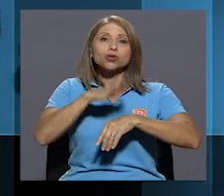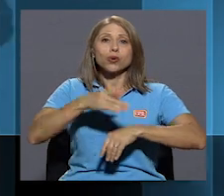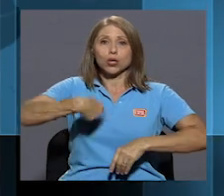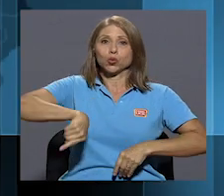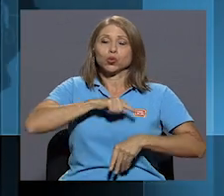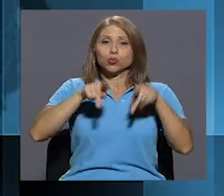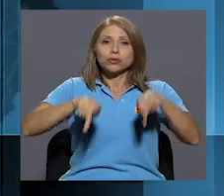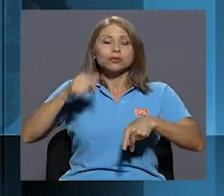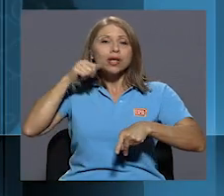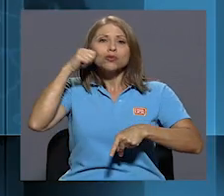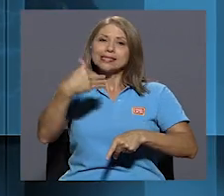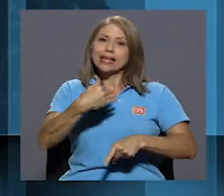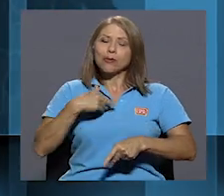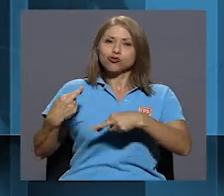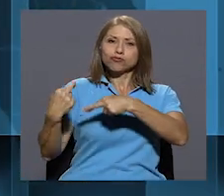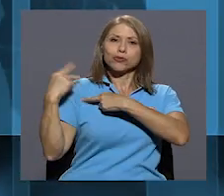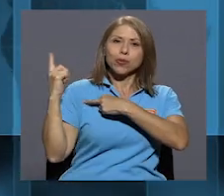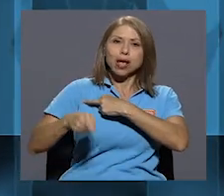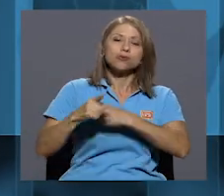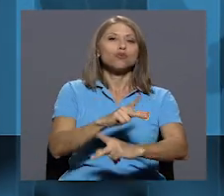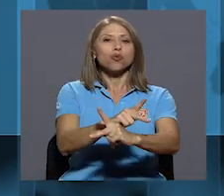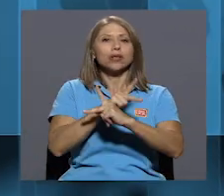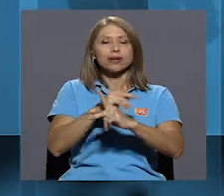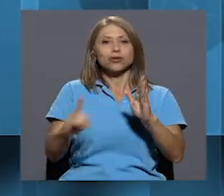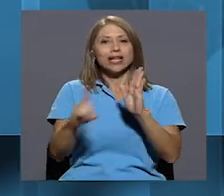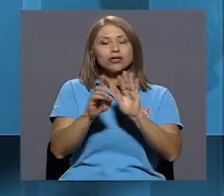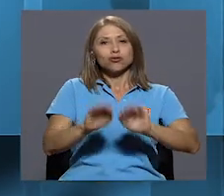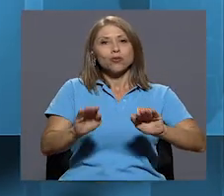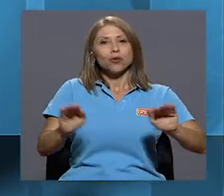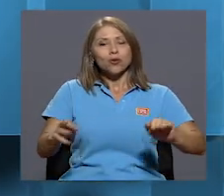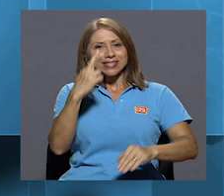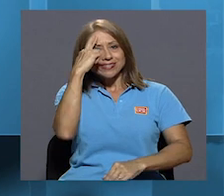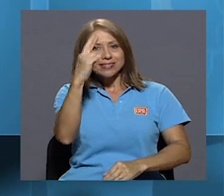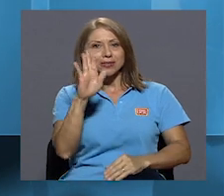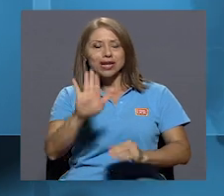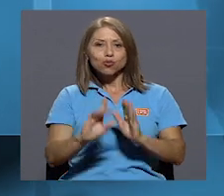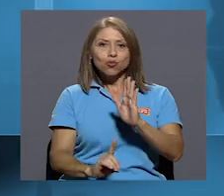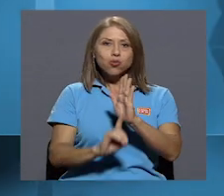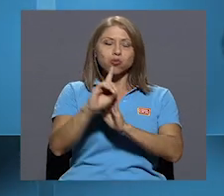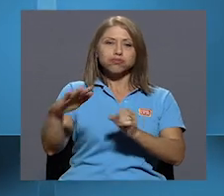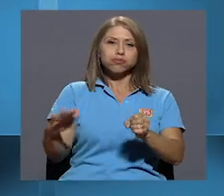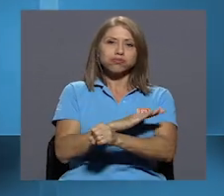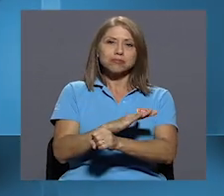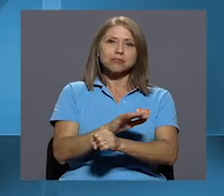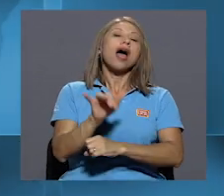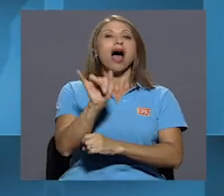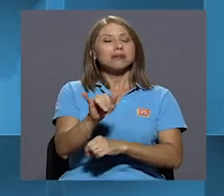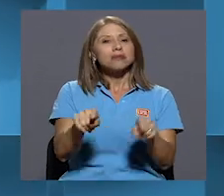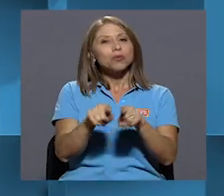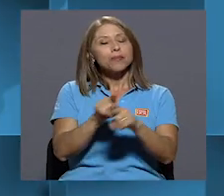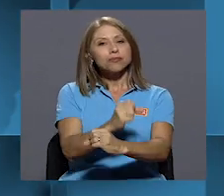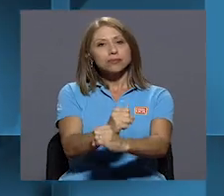personas adultas de proteger los derechos de los menores y respetar su desarrollo integral, así como asegurarles